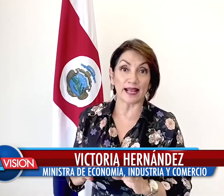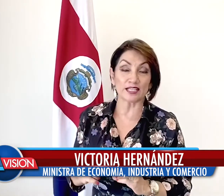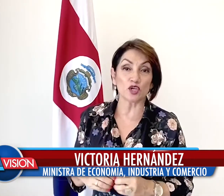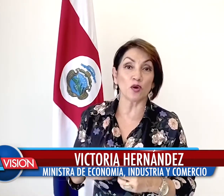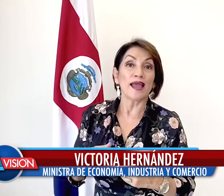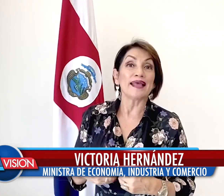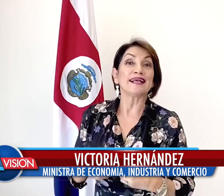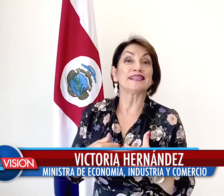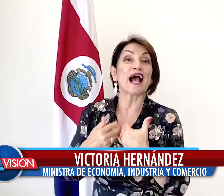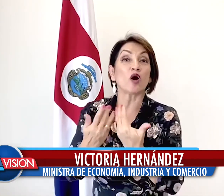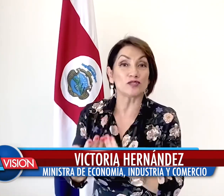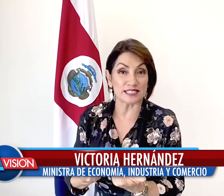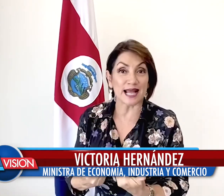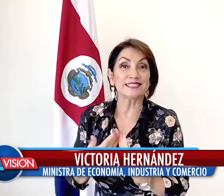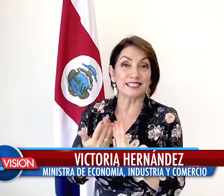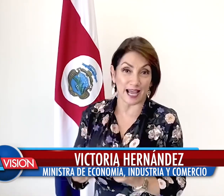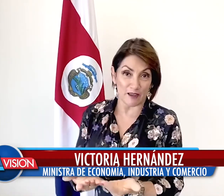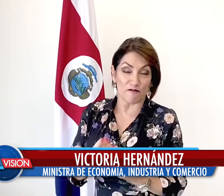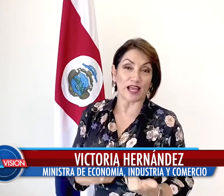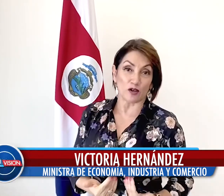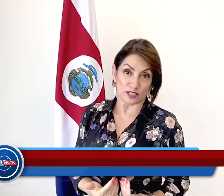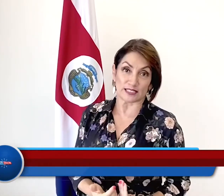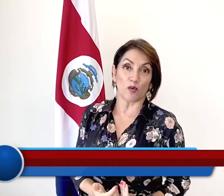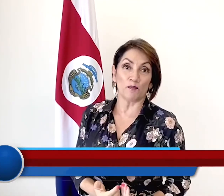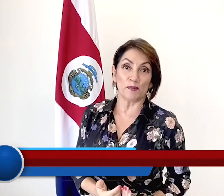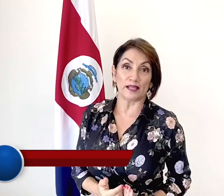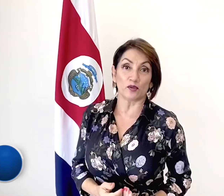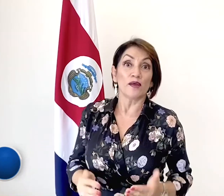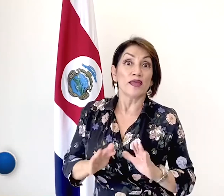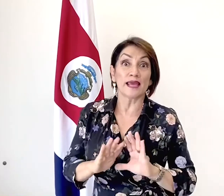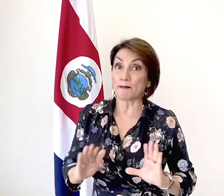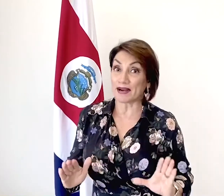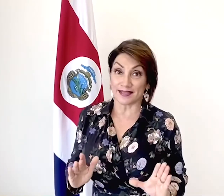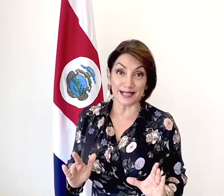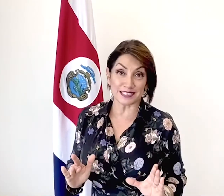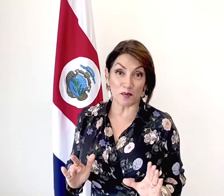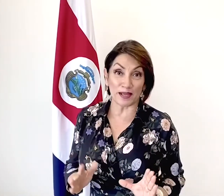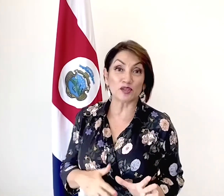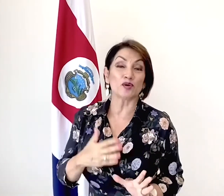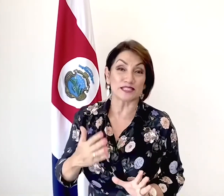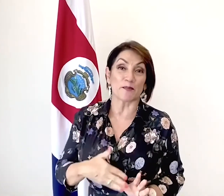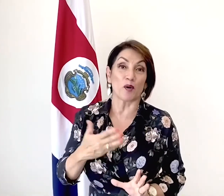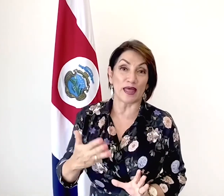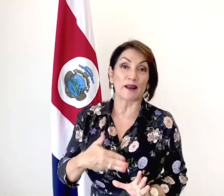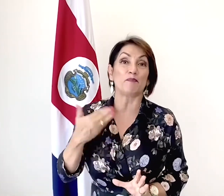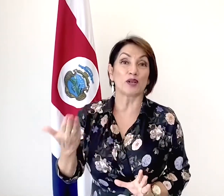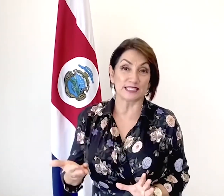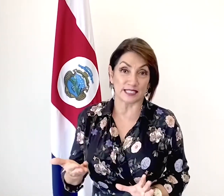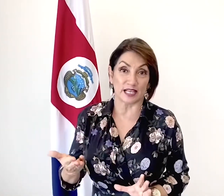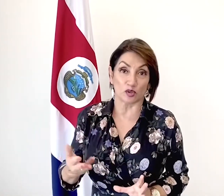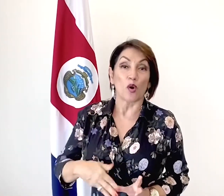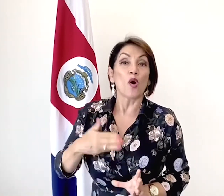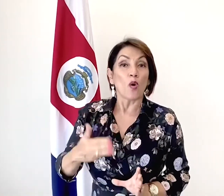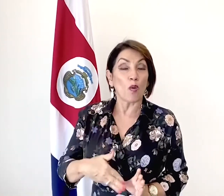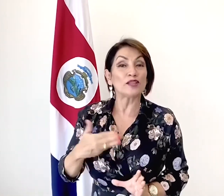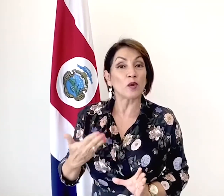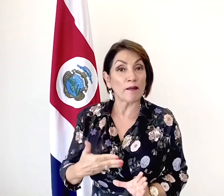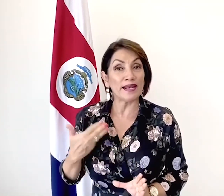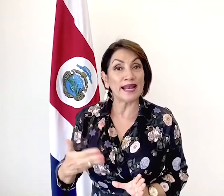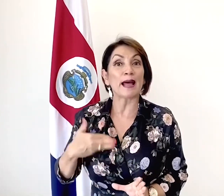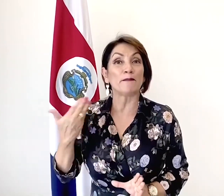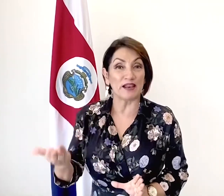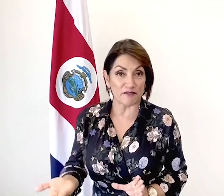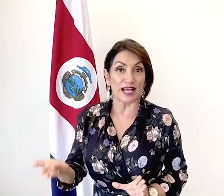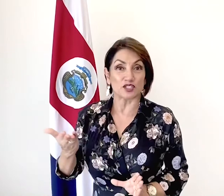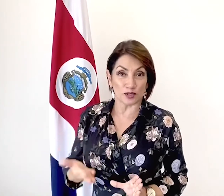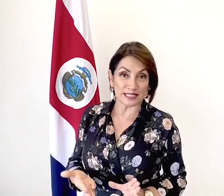una declaración, da constancia y fe que los está cumpliendo y a partir de ese momento se puede dar por inscrito. ¿Cuándo va a